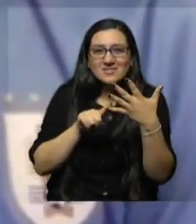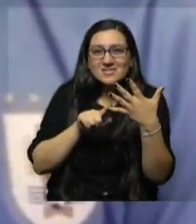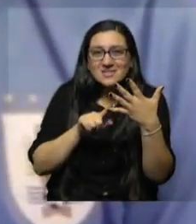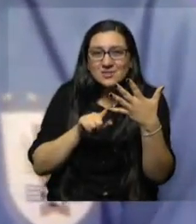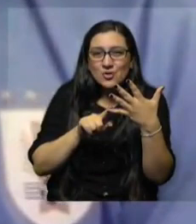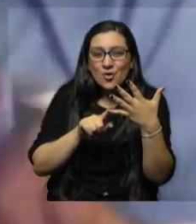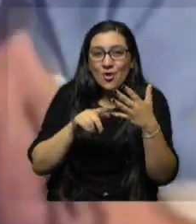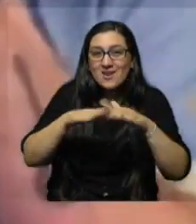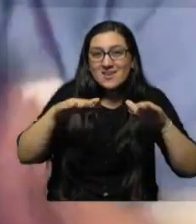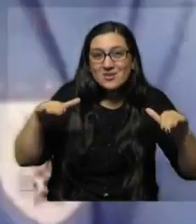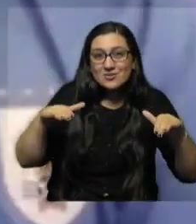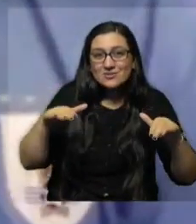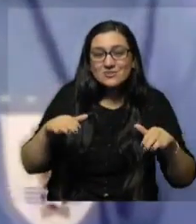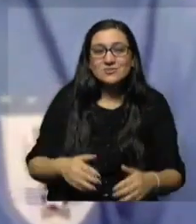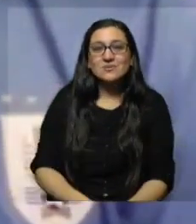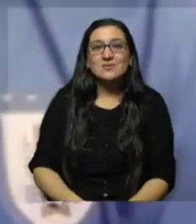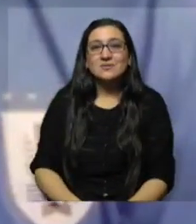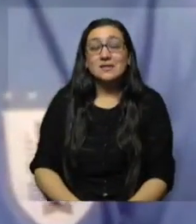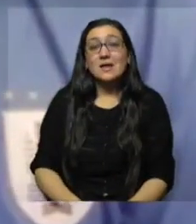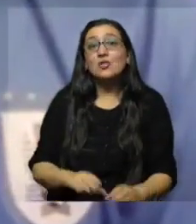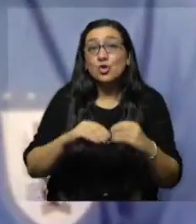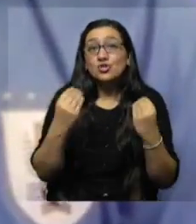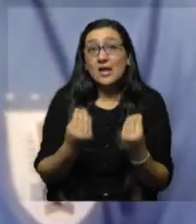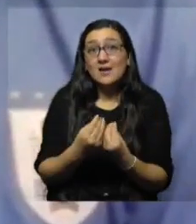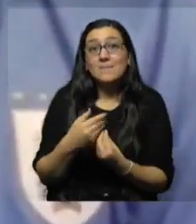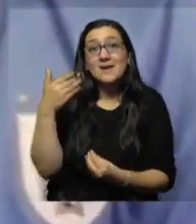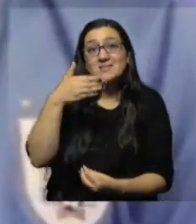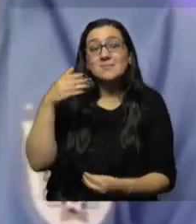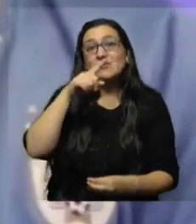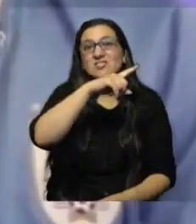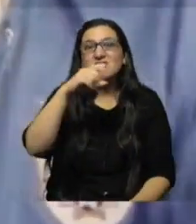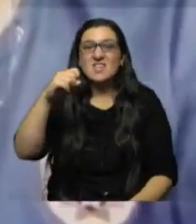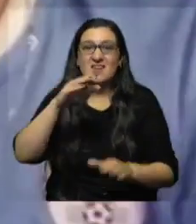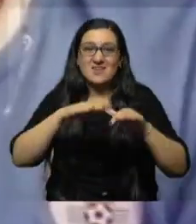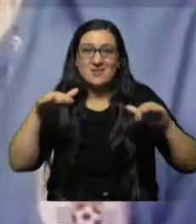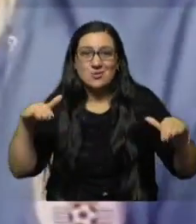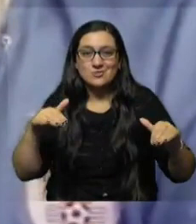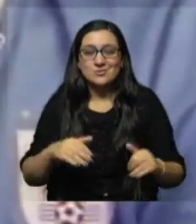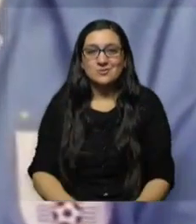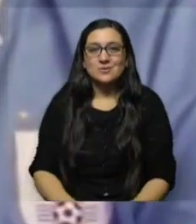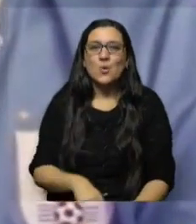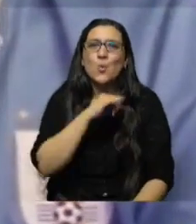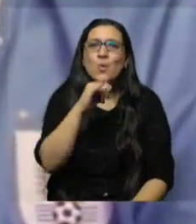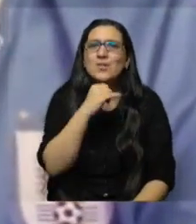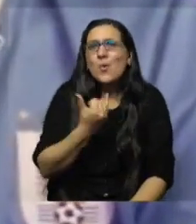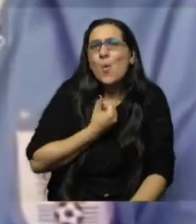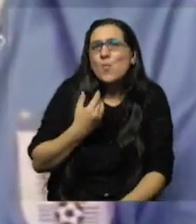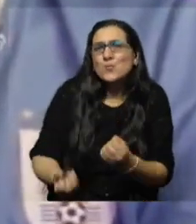chiquilines de casi 100 que intervinieron, ¿no? En una iniciativa bien linda. Exacto. ¿No? Cuenten, ¿cómo surgió?